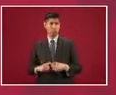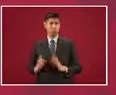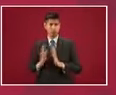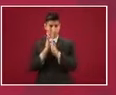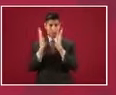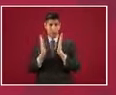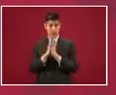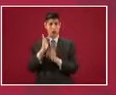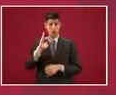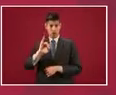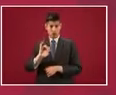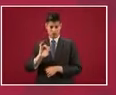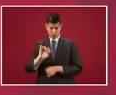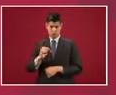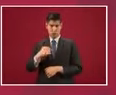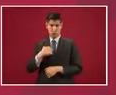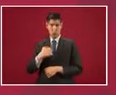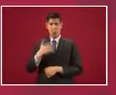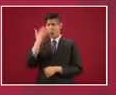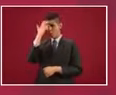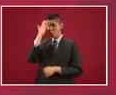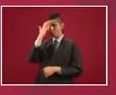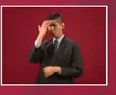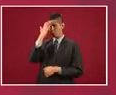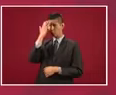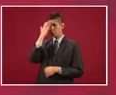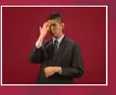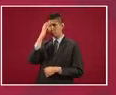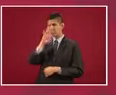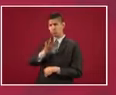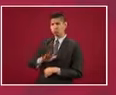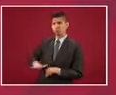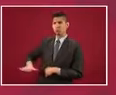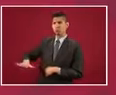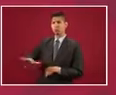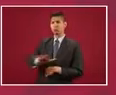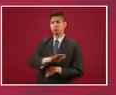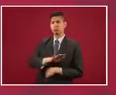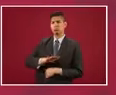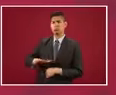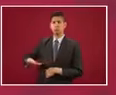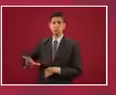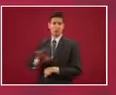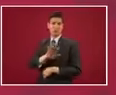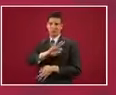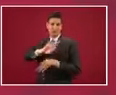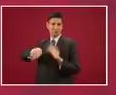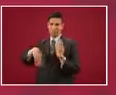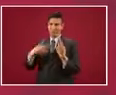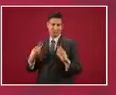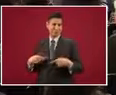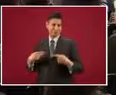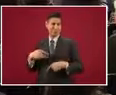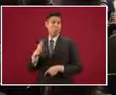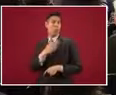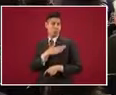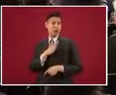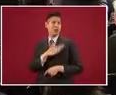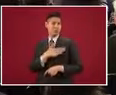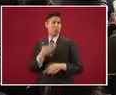bien los sentimientos de generosidad de nuestro pueblo,